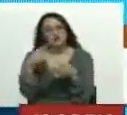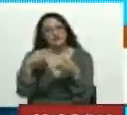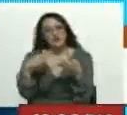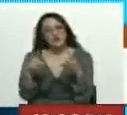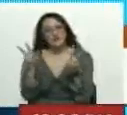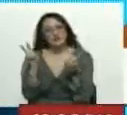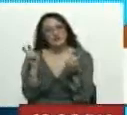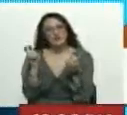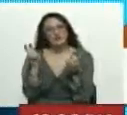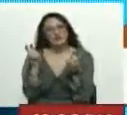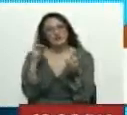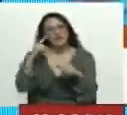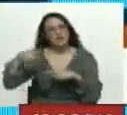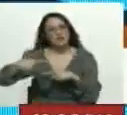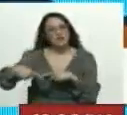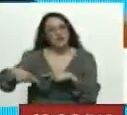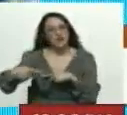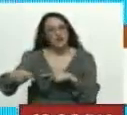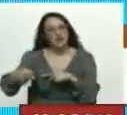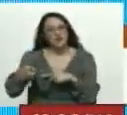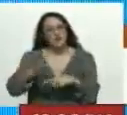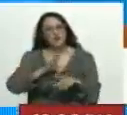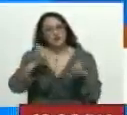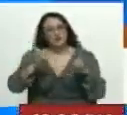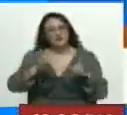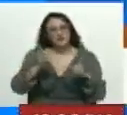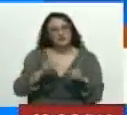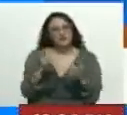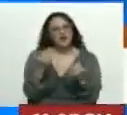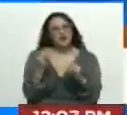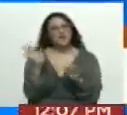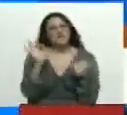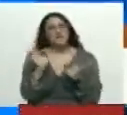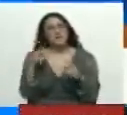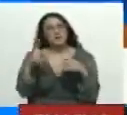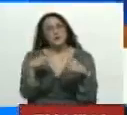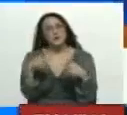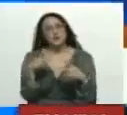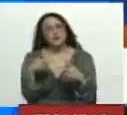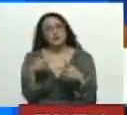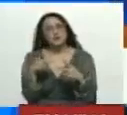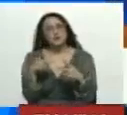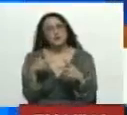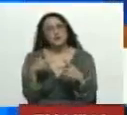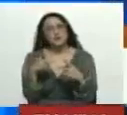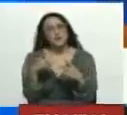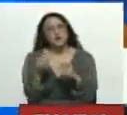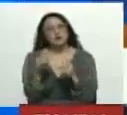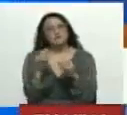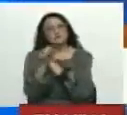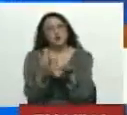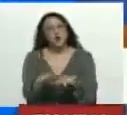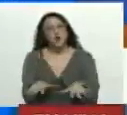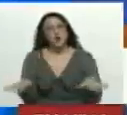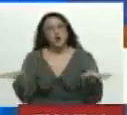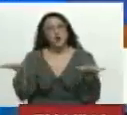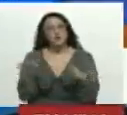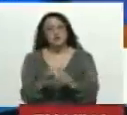de su vida diaria toma sus decisiones tiene medios de producción tienen excedentes que redistribuyen